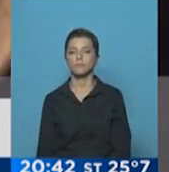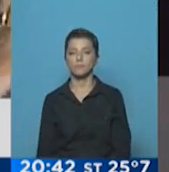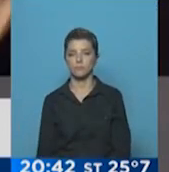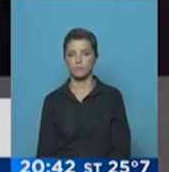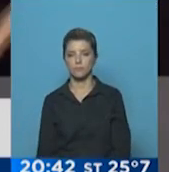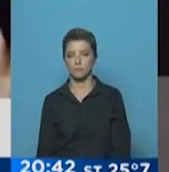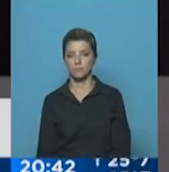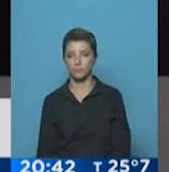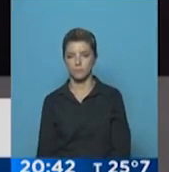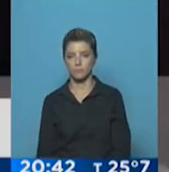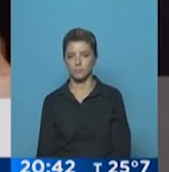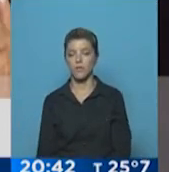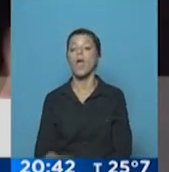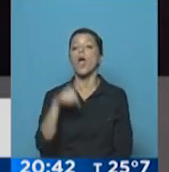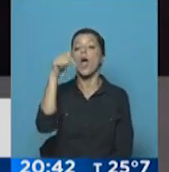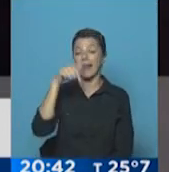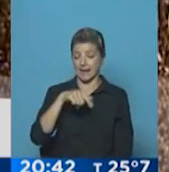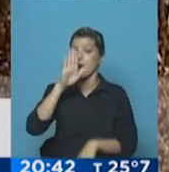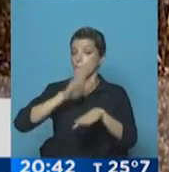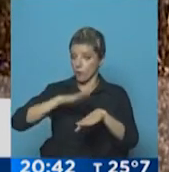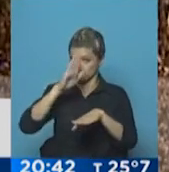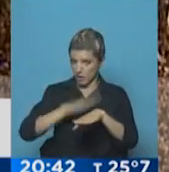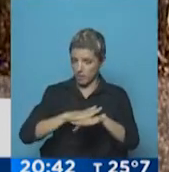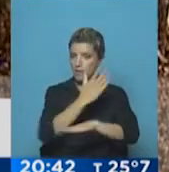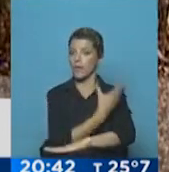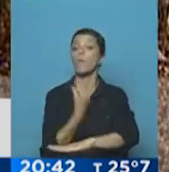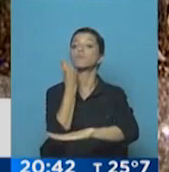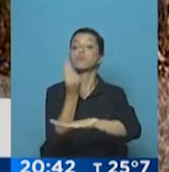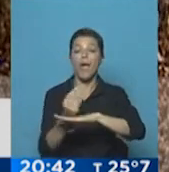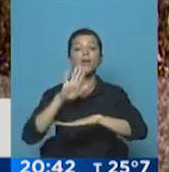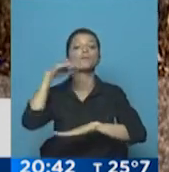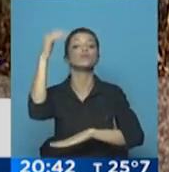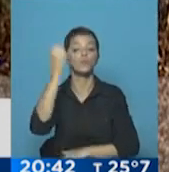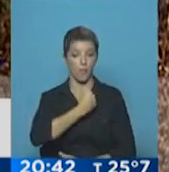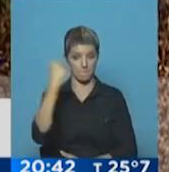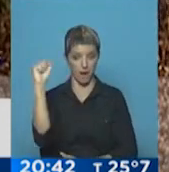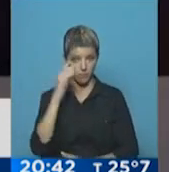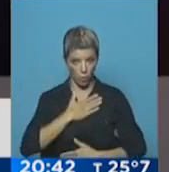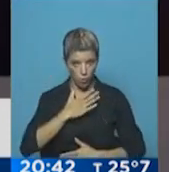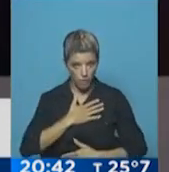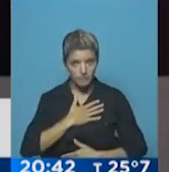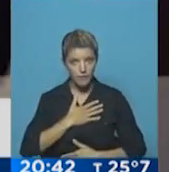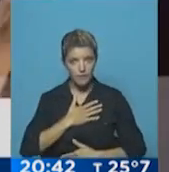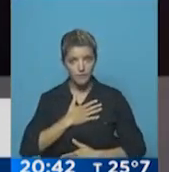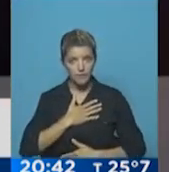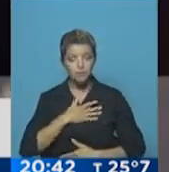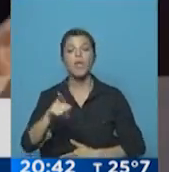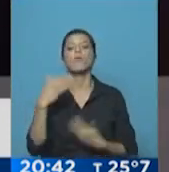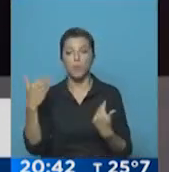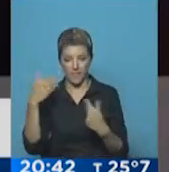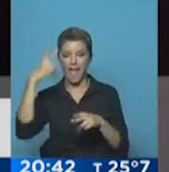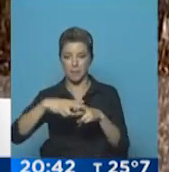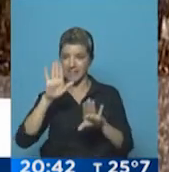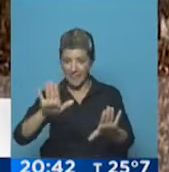quien tiene la responsabilidad de conducir los destinos de la patria pueda, frente a una plaza